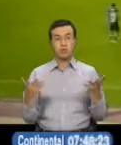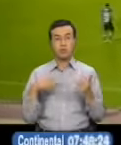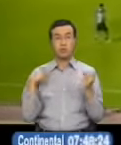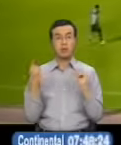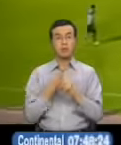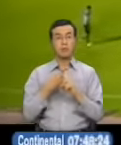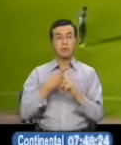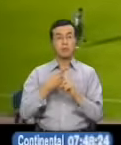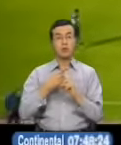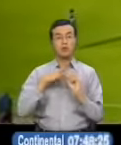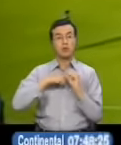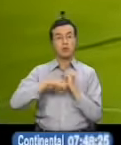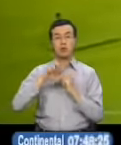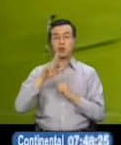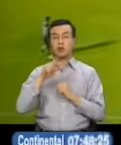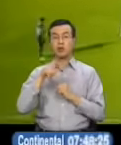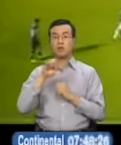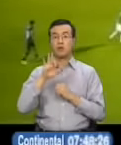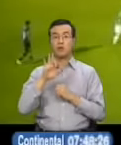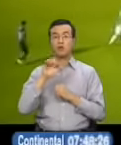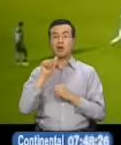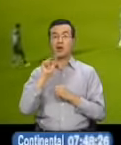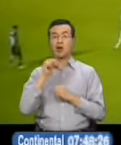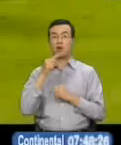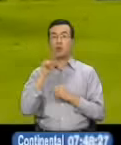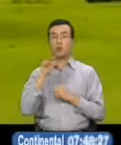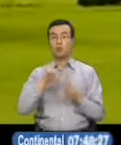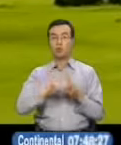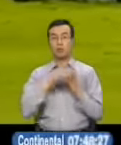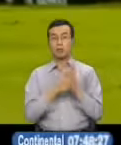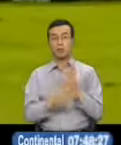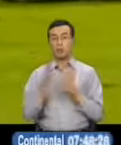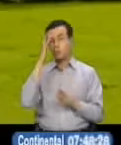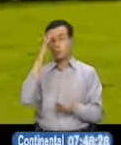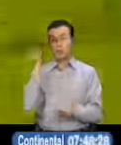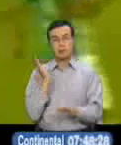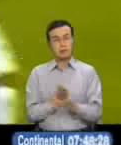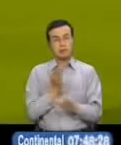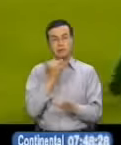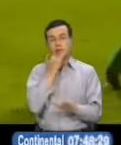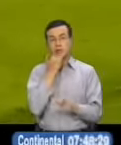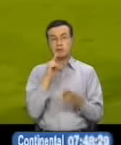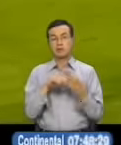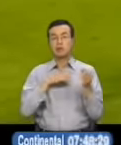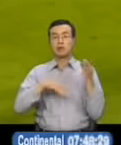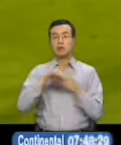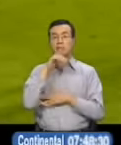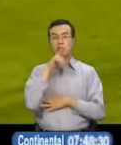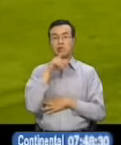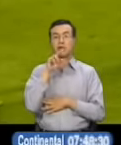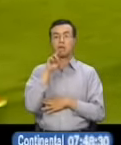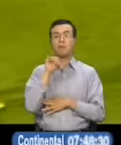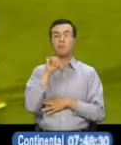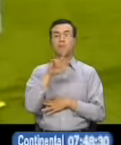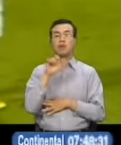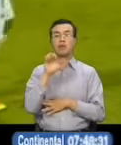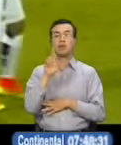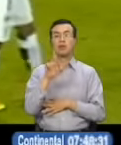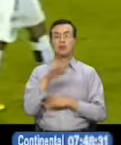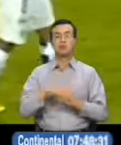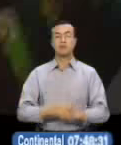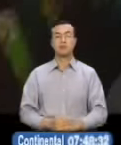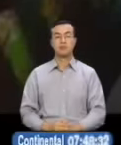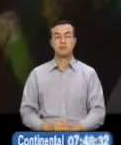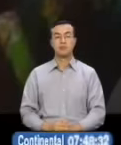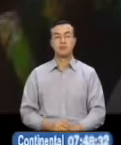primer trofeo, Repeto no podría contar con José Angulo desde el inicio por un esguince en su tobillo y en su lugar estaría Miller Castillo.